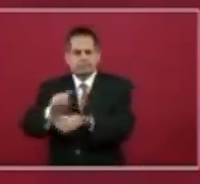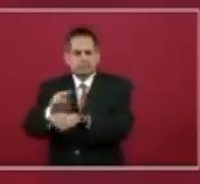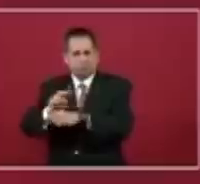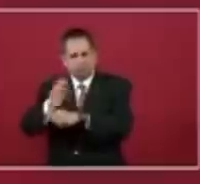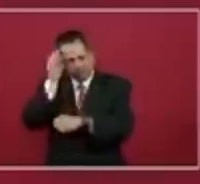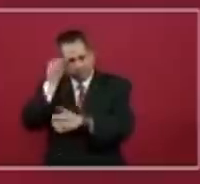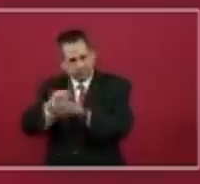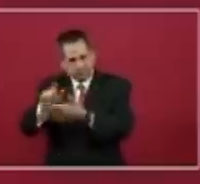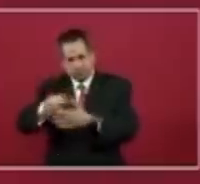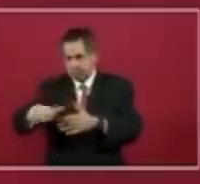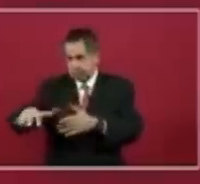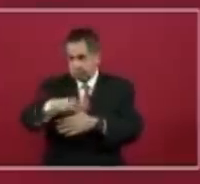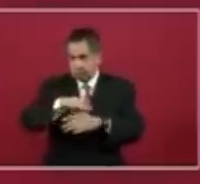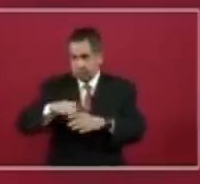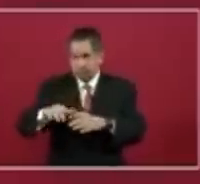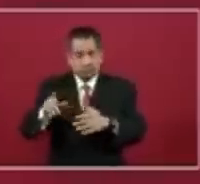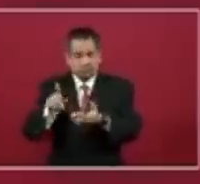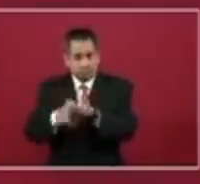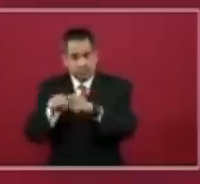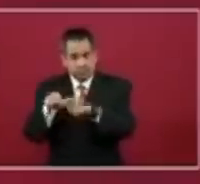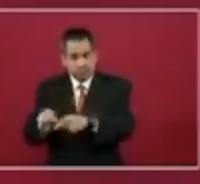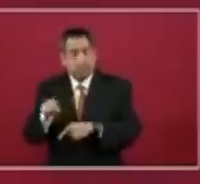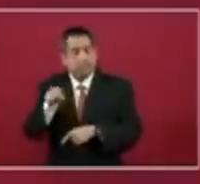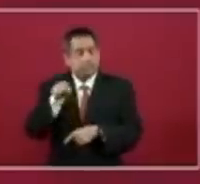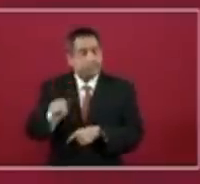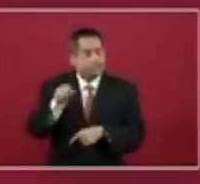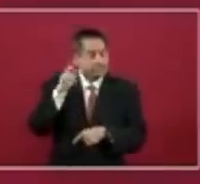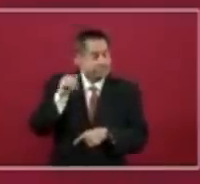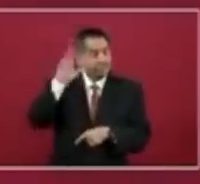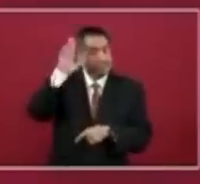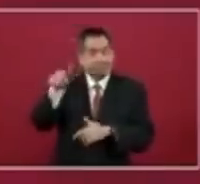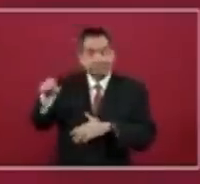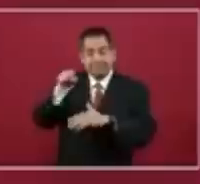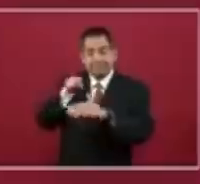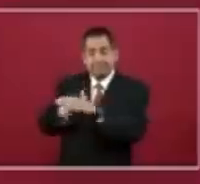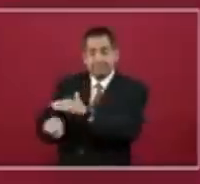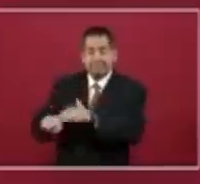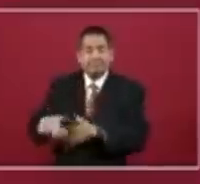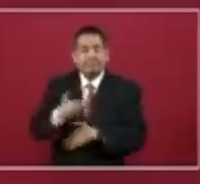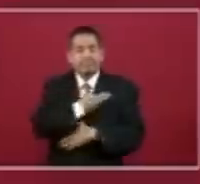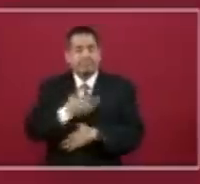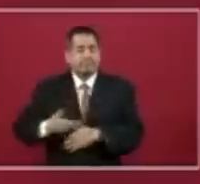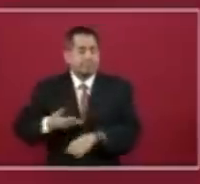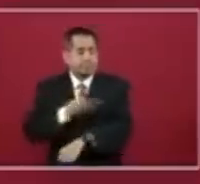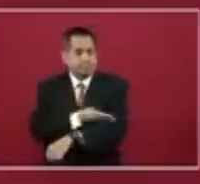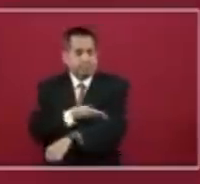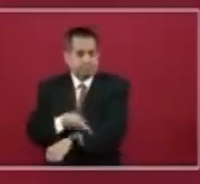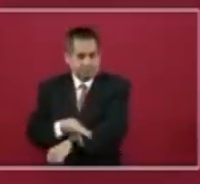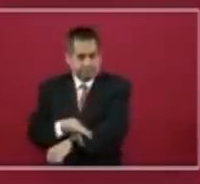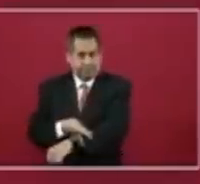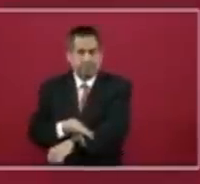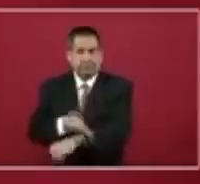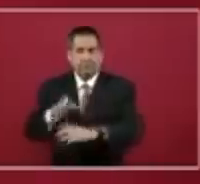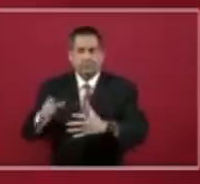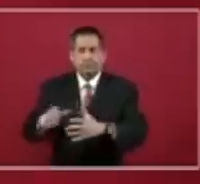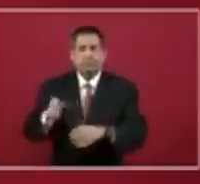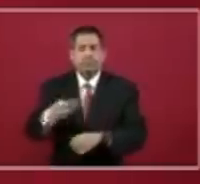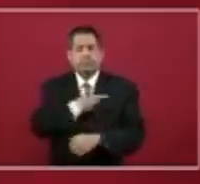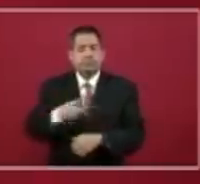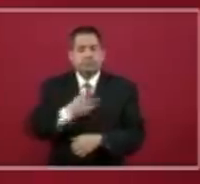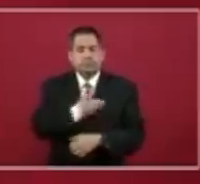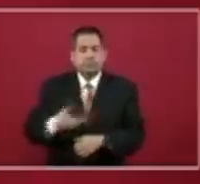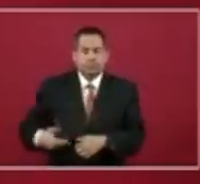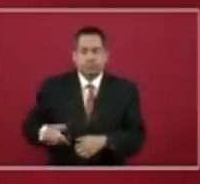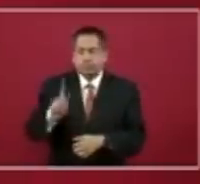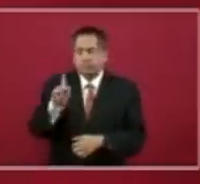donde mantuvieron preso al presidente Madero y al vicepresidente Pino